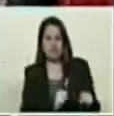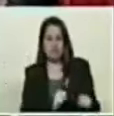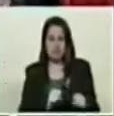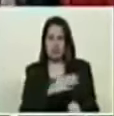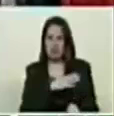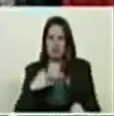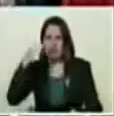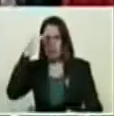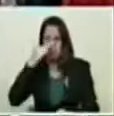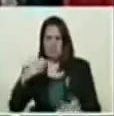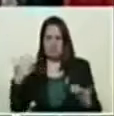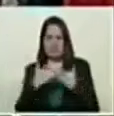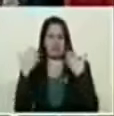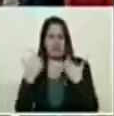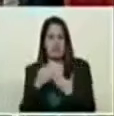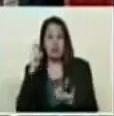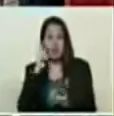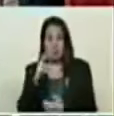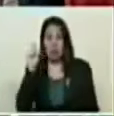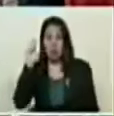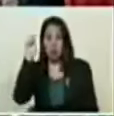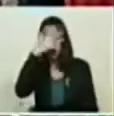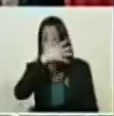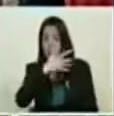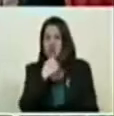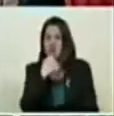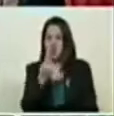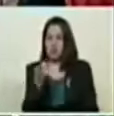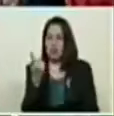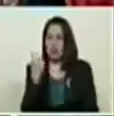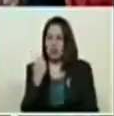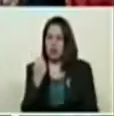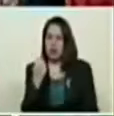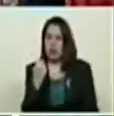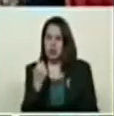¿Ustedes vieron lo que dijo Donald Trump ayer?